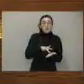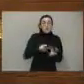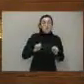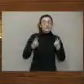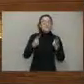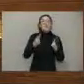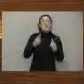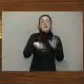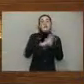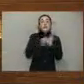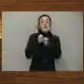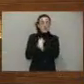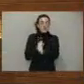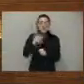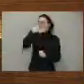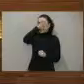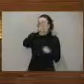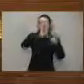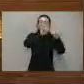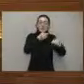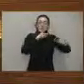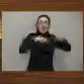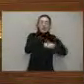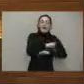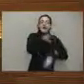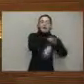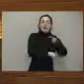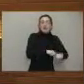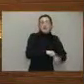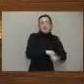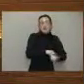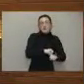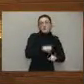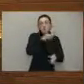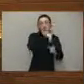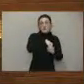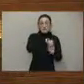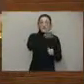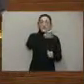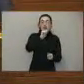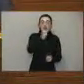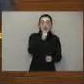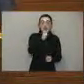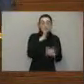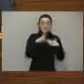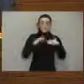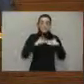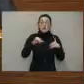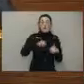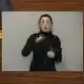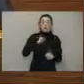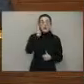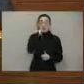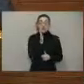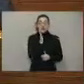en el año 2006 era la única vía de acceso a la prestación que se preveía en Asturias. Los usuarios de residencias